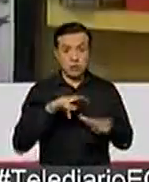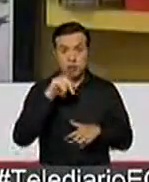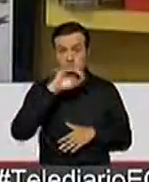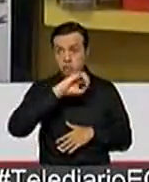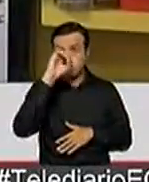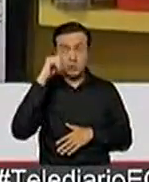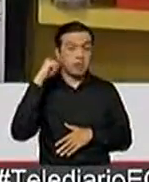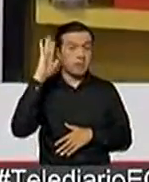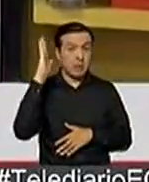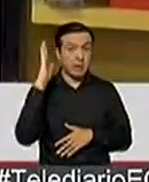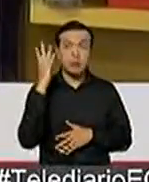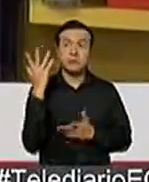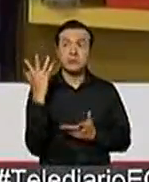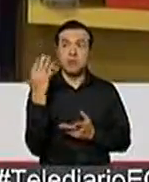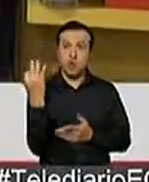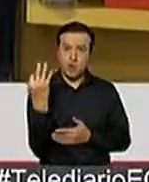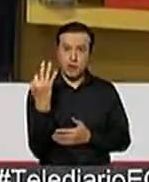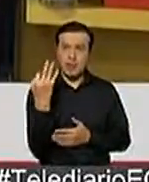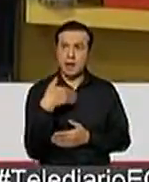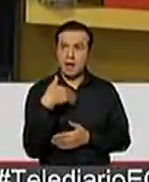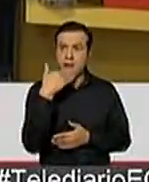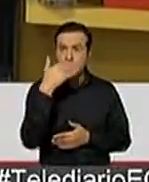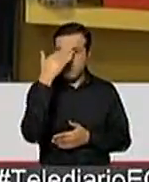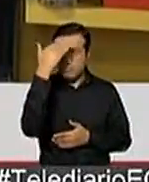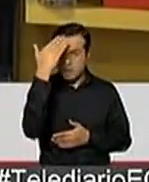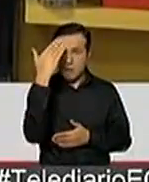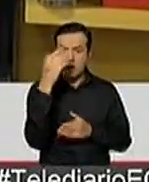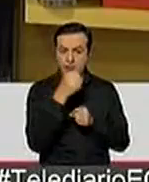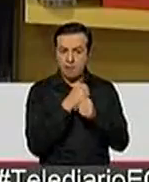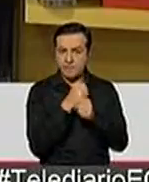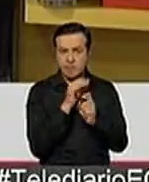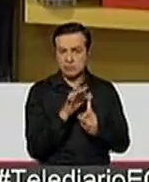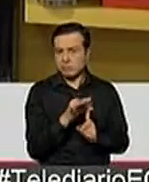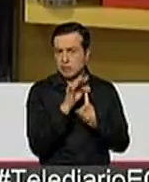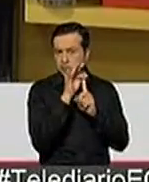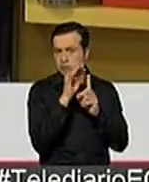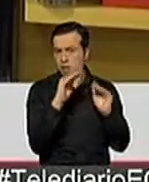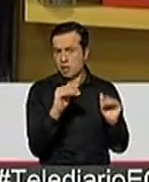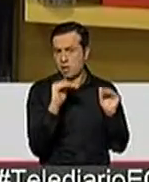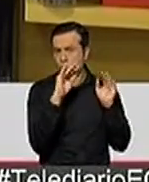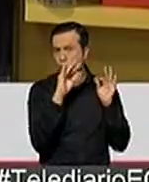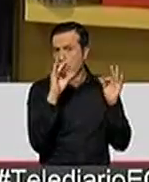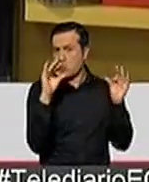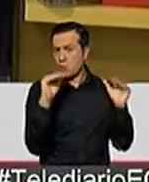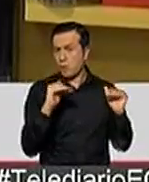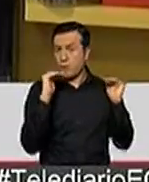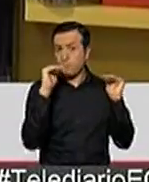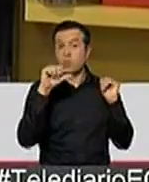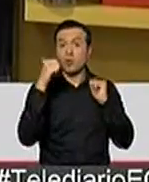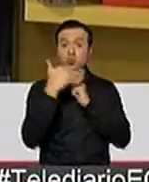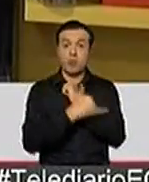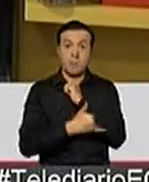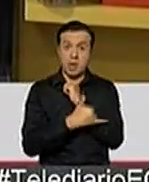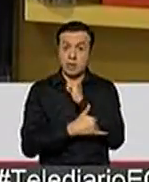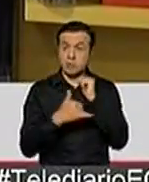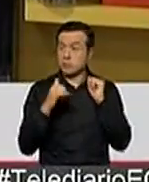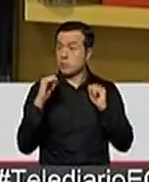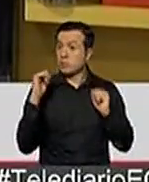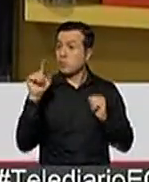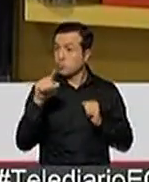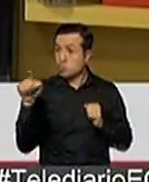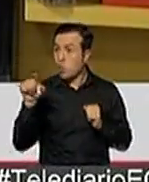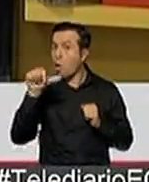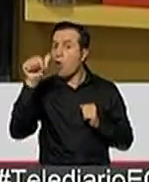son principalmente variedades puras de arábigos. Esto es lo que nos permite tener puntajes altos en catación, porque la mayoría de los países productores de café